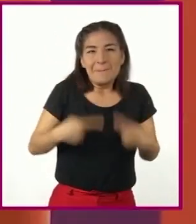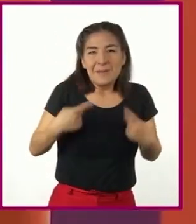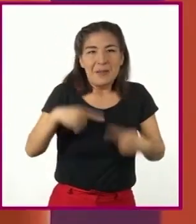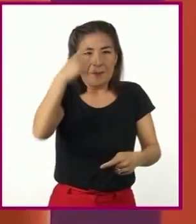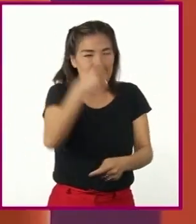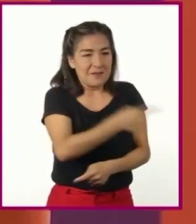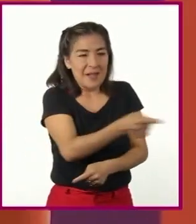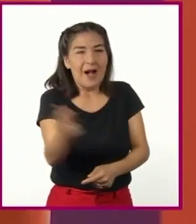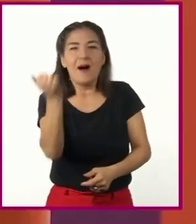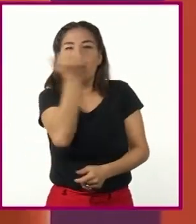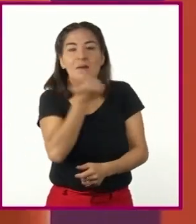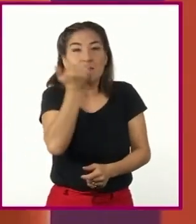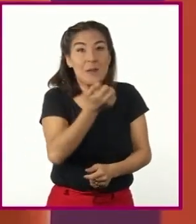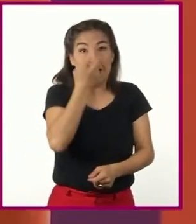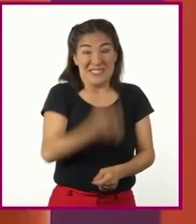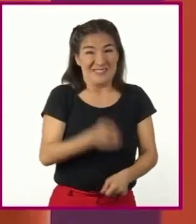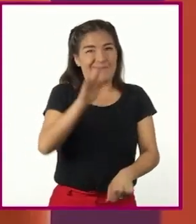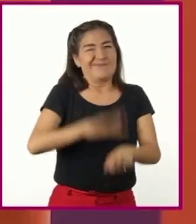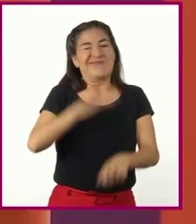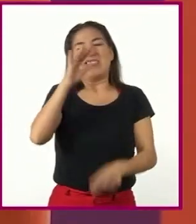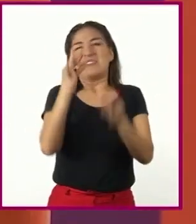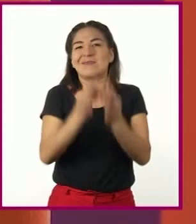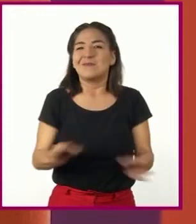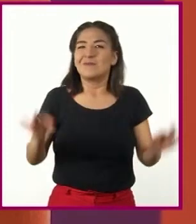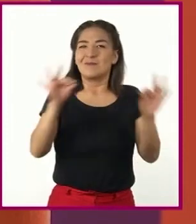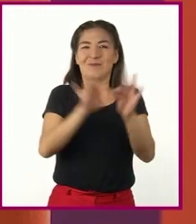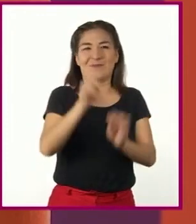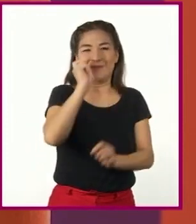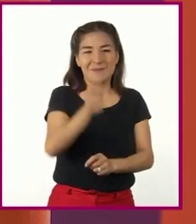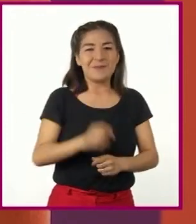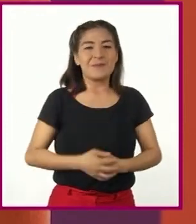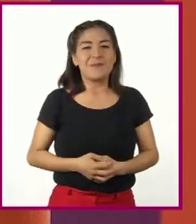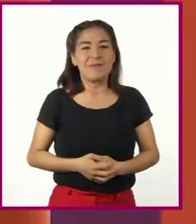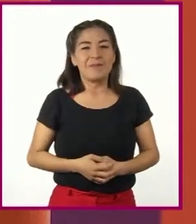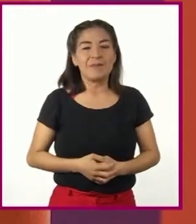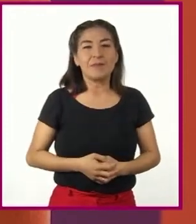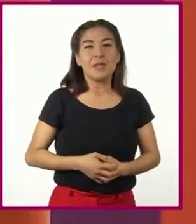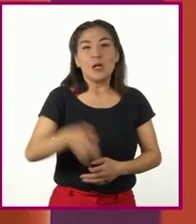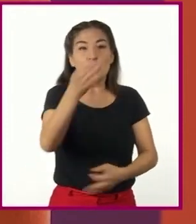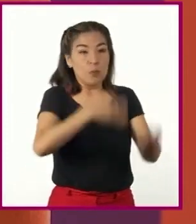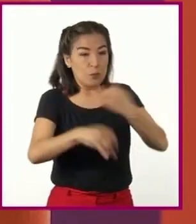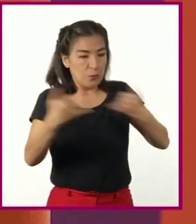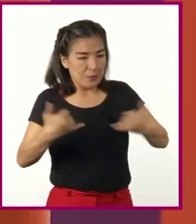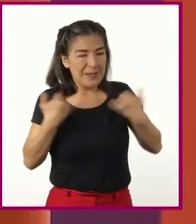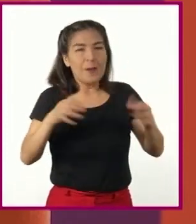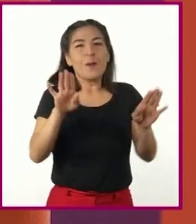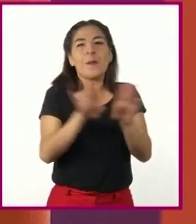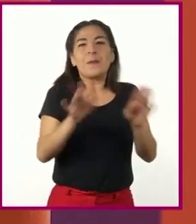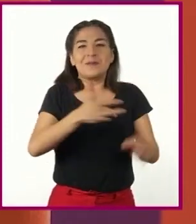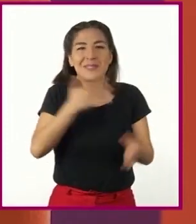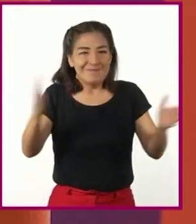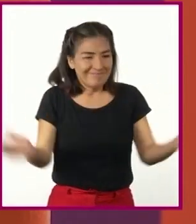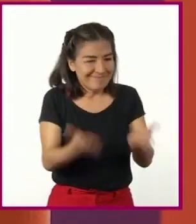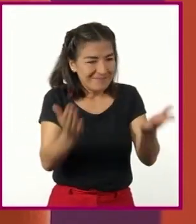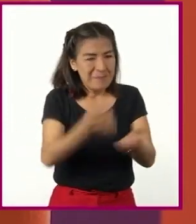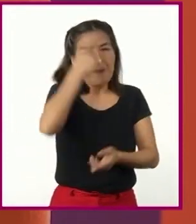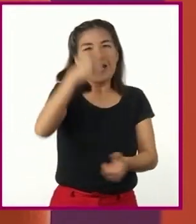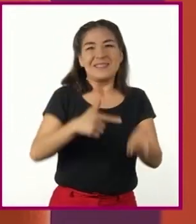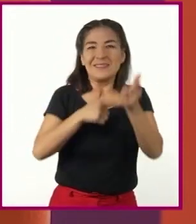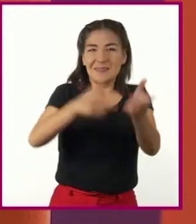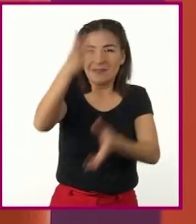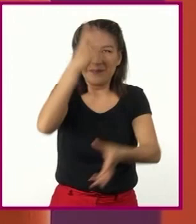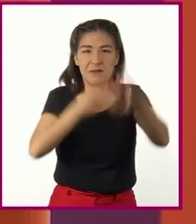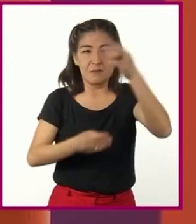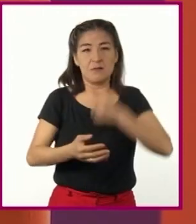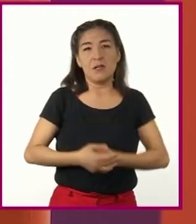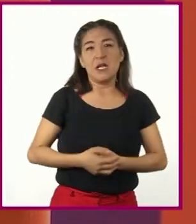creo que es el ingrediente más importante. El que los chicos se sientan motivados para aprender, porque aprende el